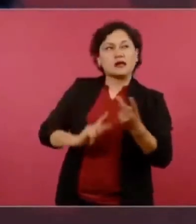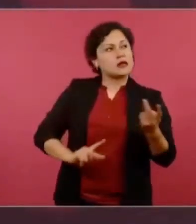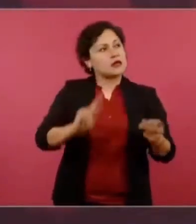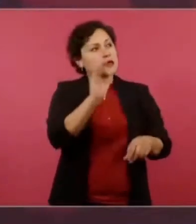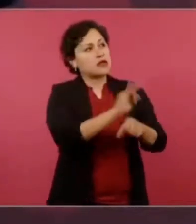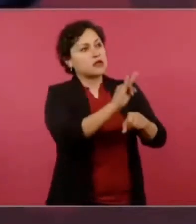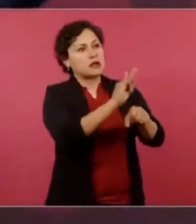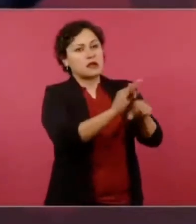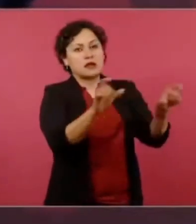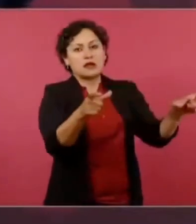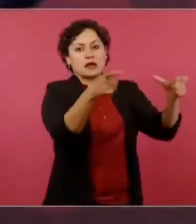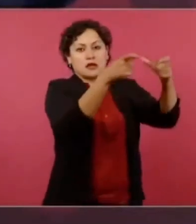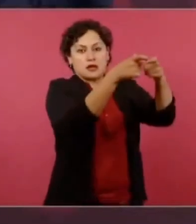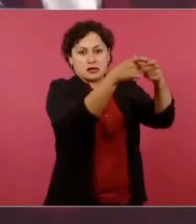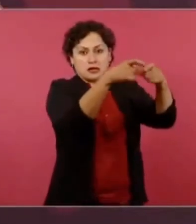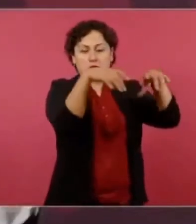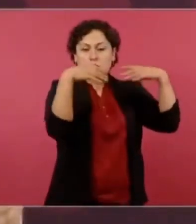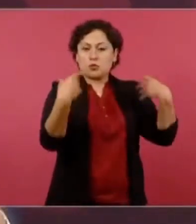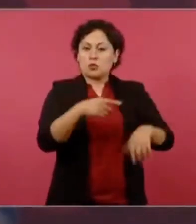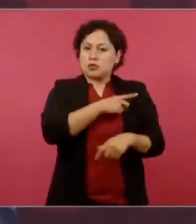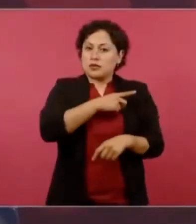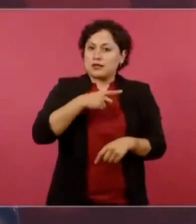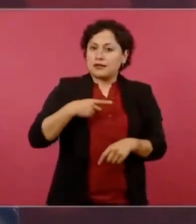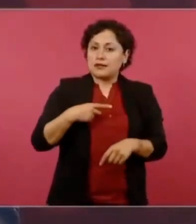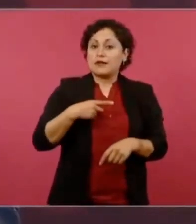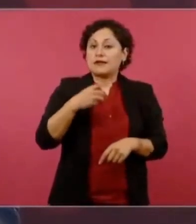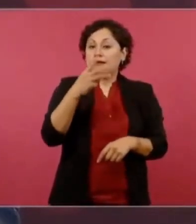Ese es el antecedente.